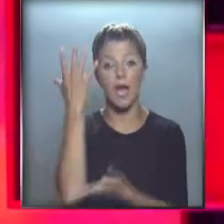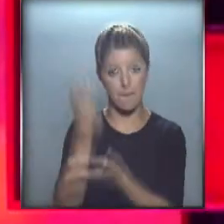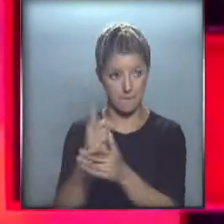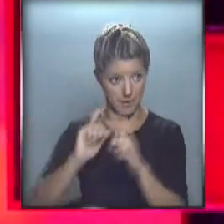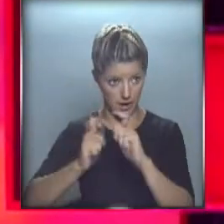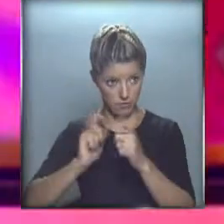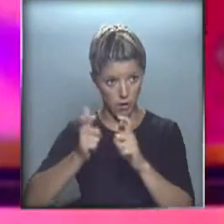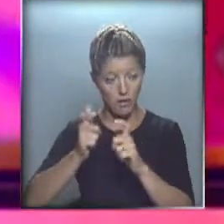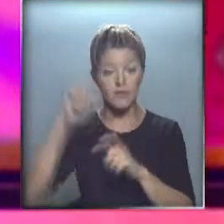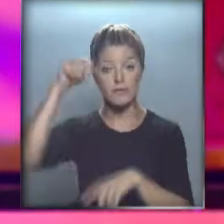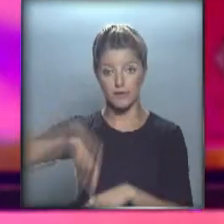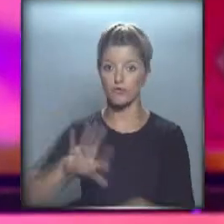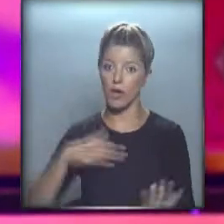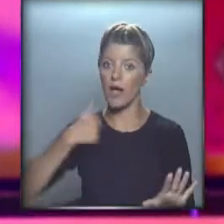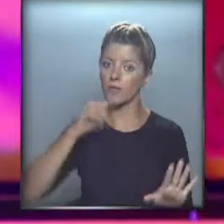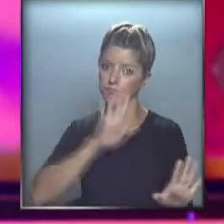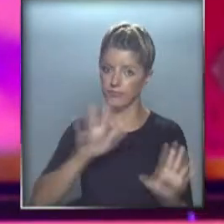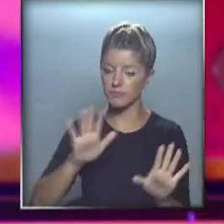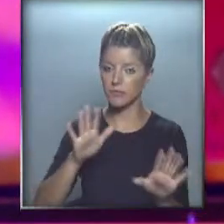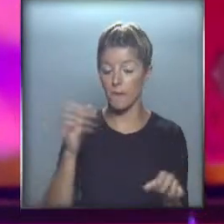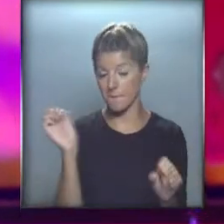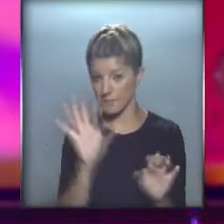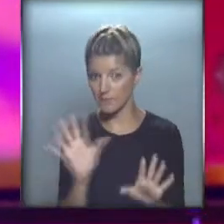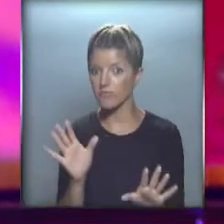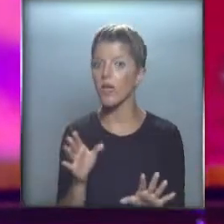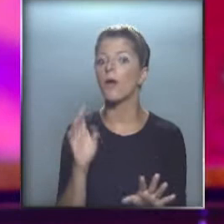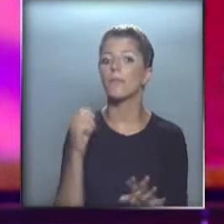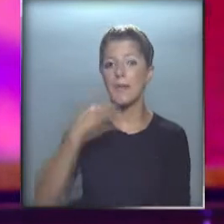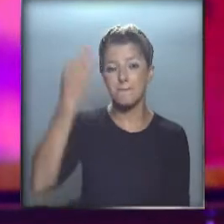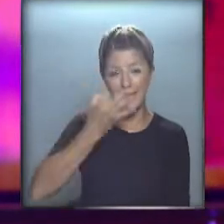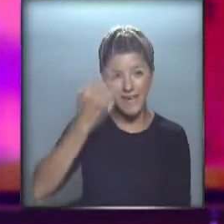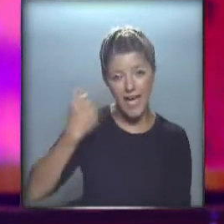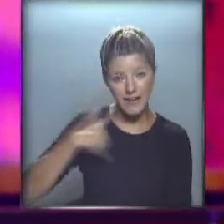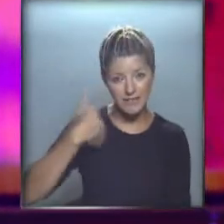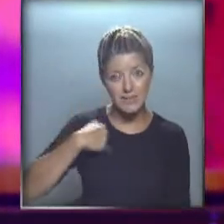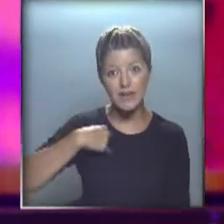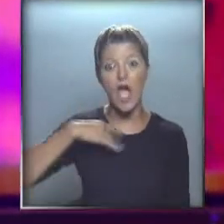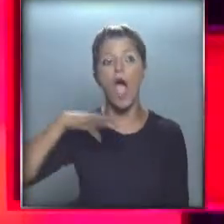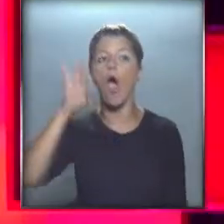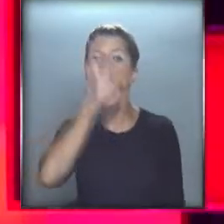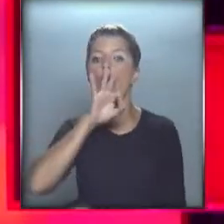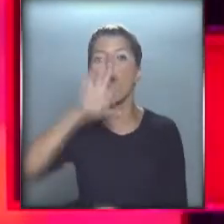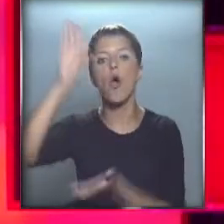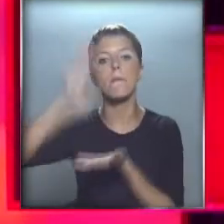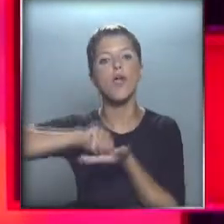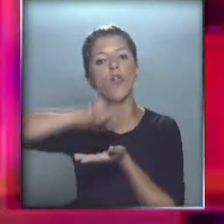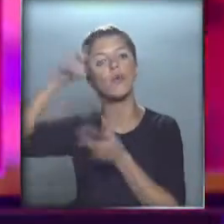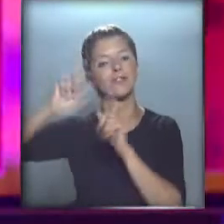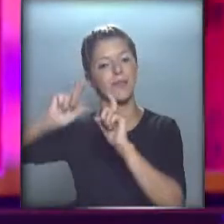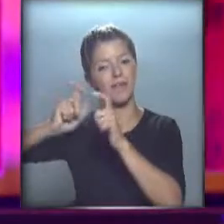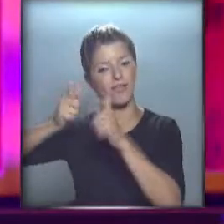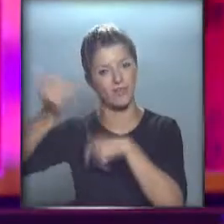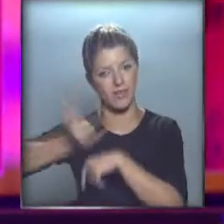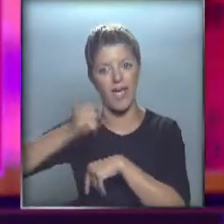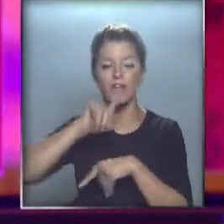hechas por argentinos, y acá sí. me pongo medio en cipayesco, a ver. Son verdaderamente argentinas o son adaptaciones de aplicaciones que ya existieron en otro lado y